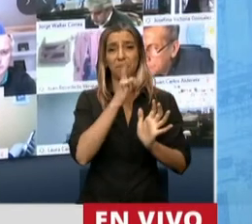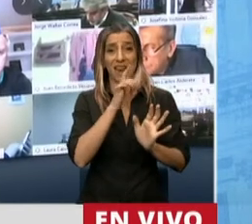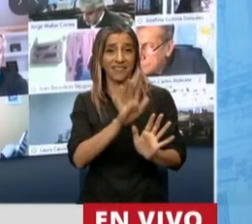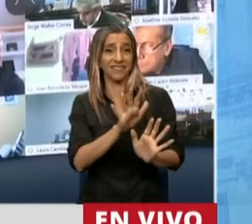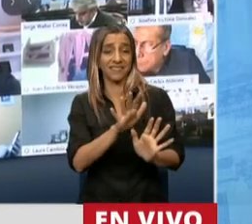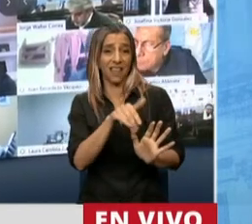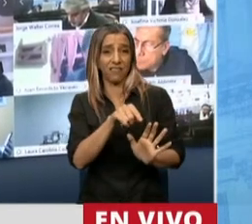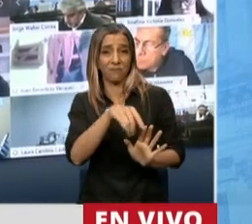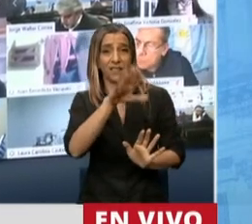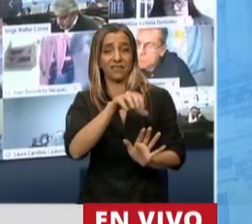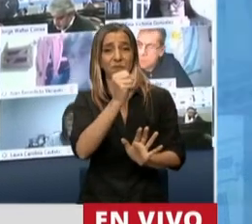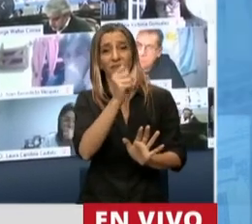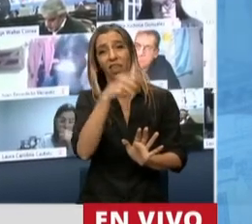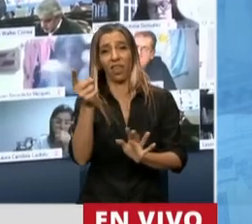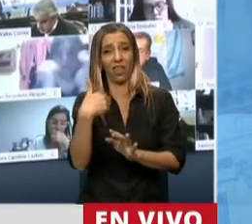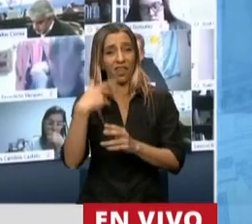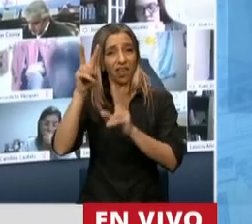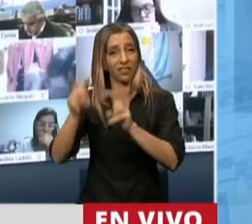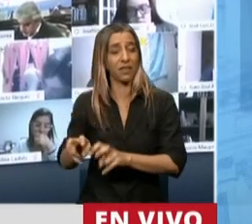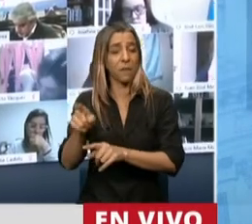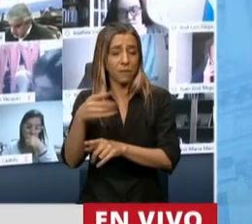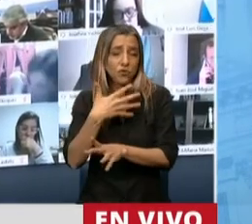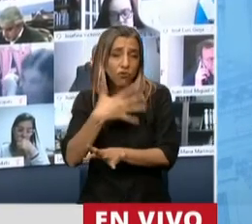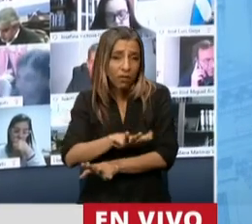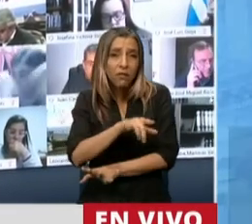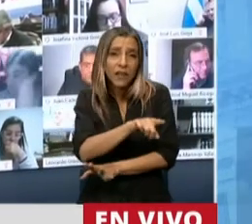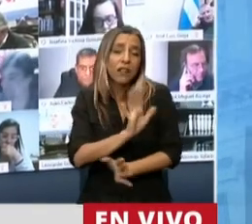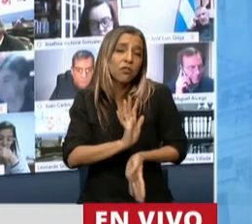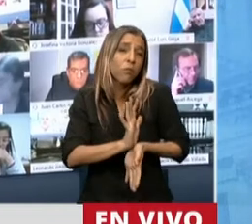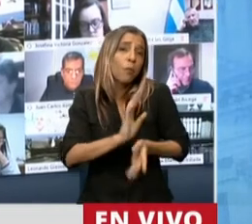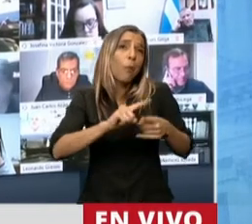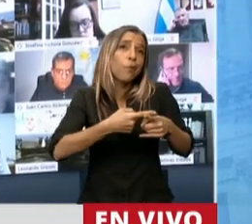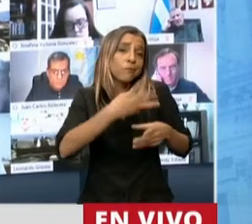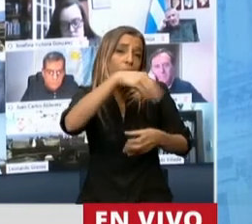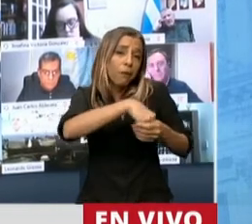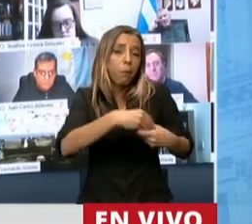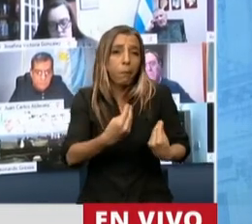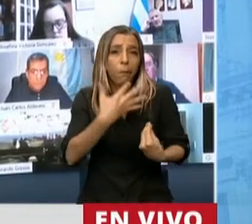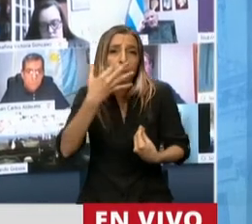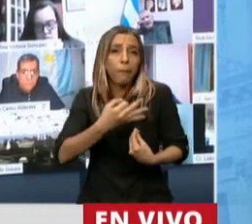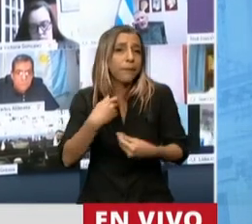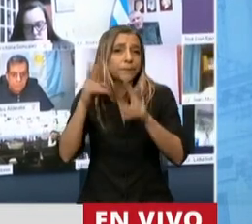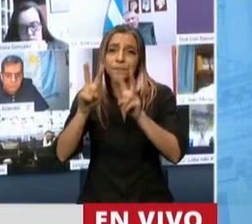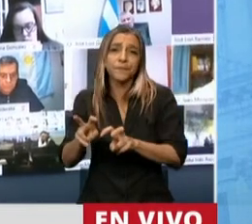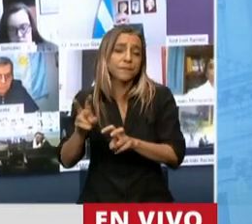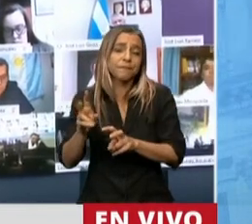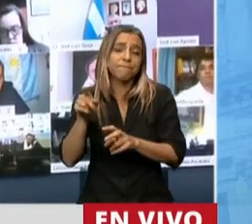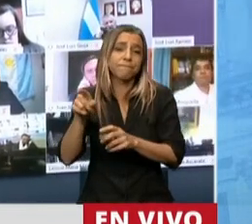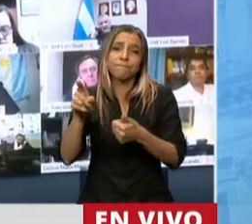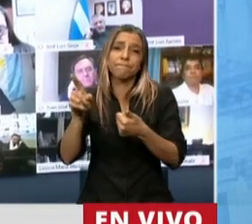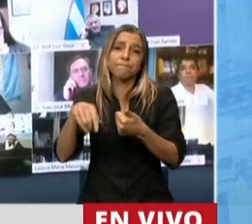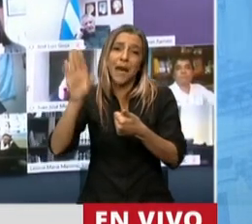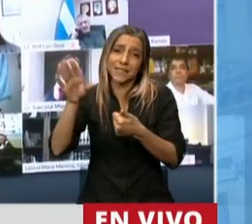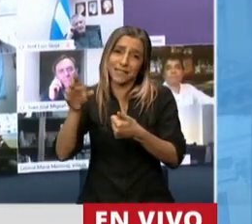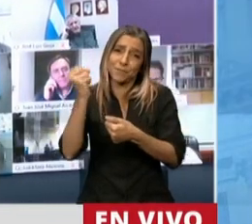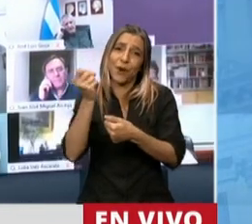definitiva también eso forma parte de la política. Pero hoy yo quiero reivindicar a la política en lo